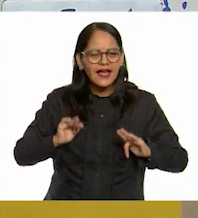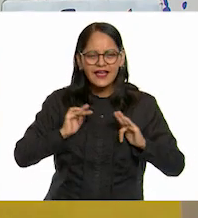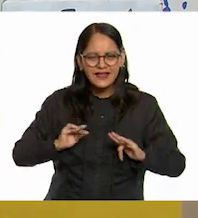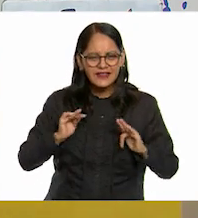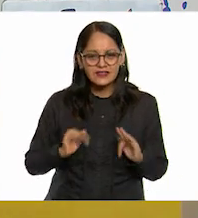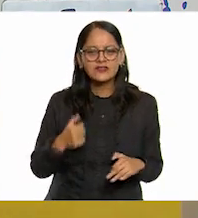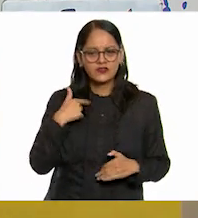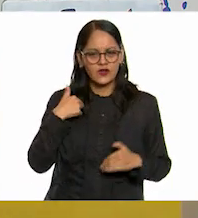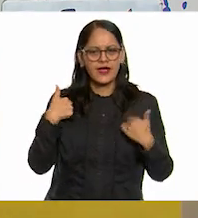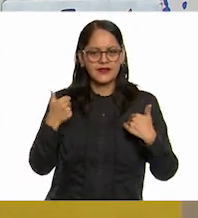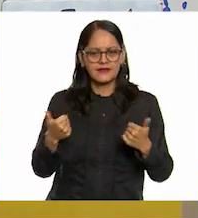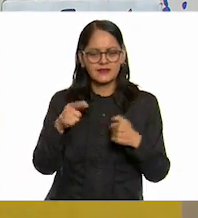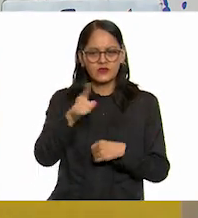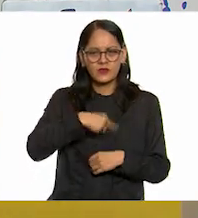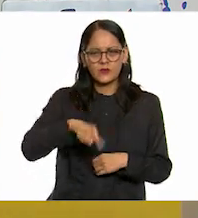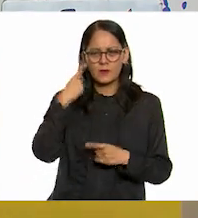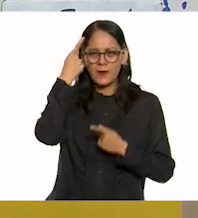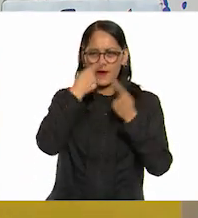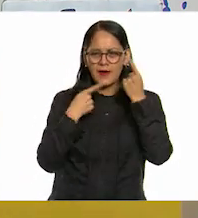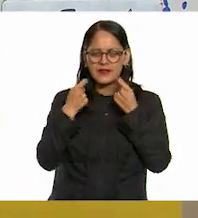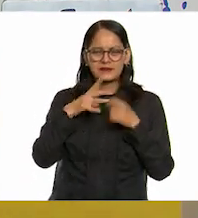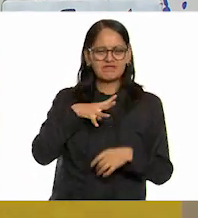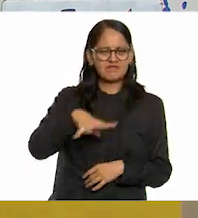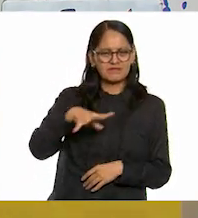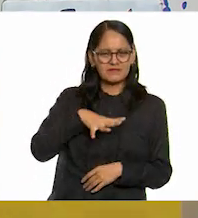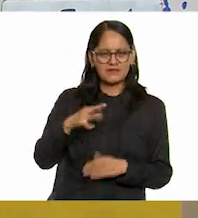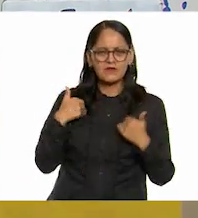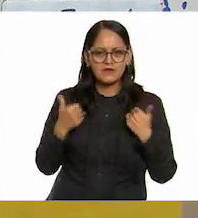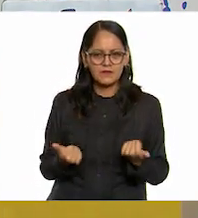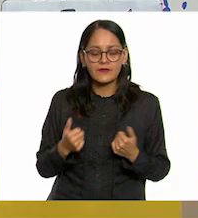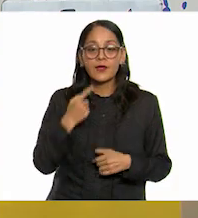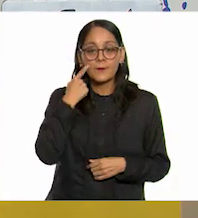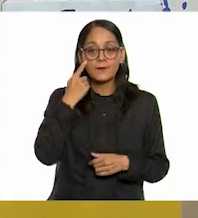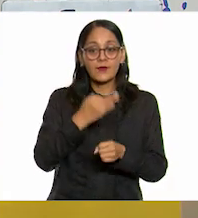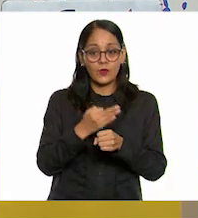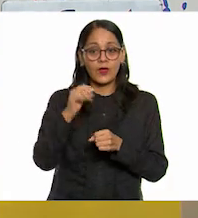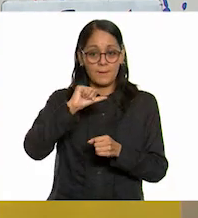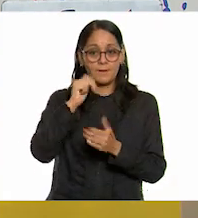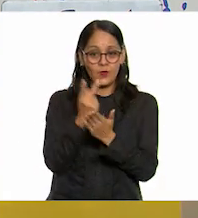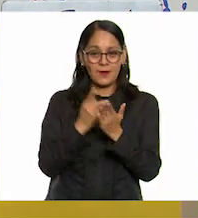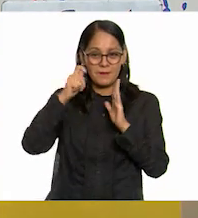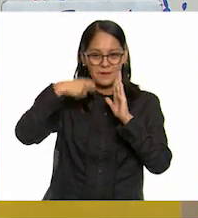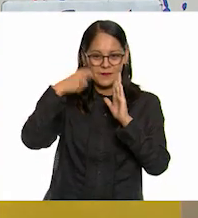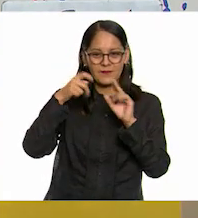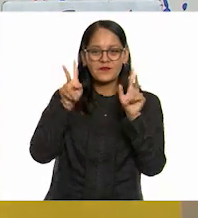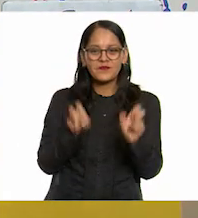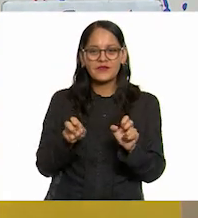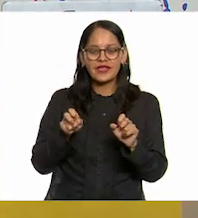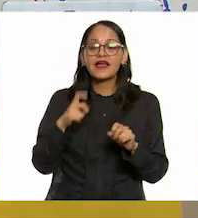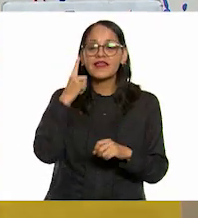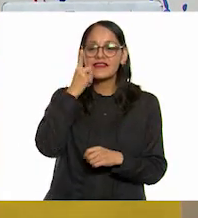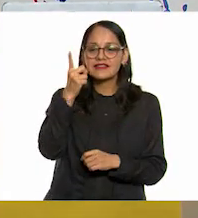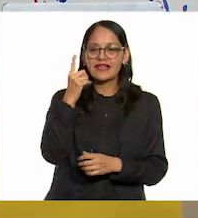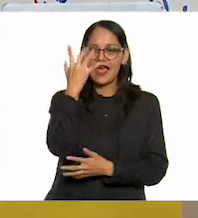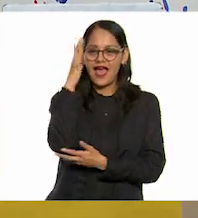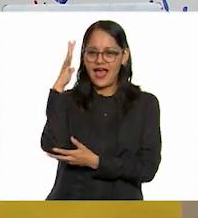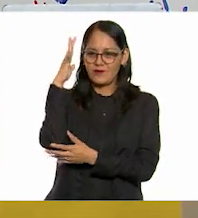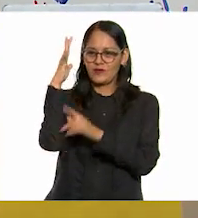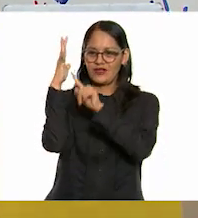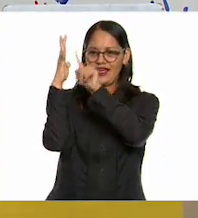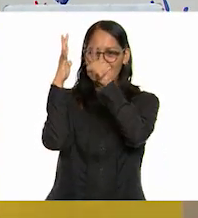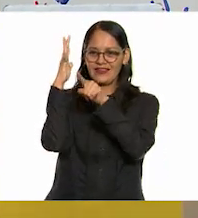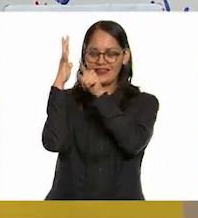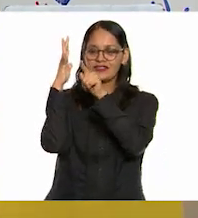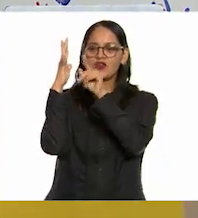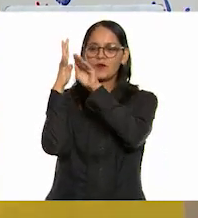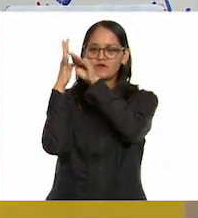entiendo muy bien tu expresión de repulsión. De hecho, nuestro programa de hoy se llama El Árbol Regulador de las Emociones.